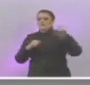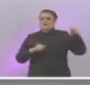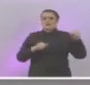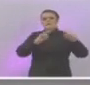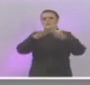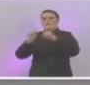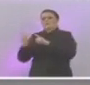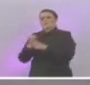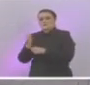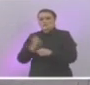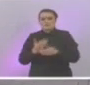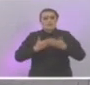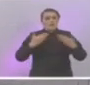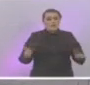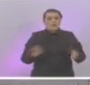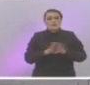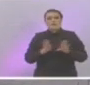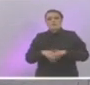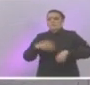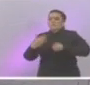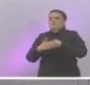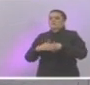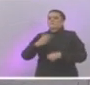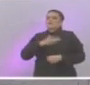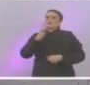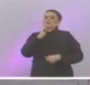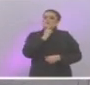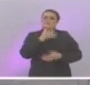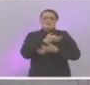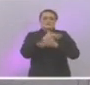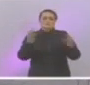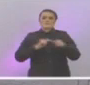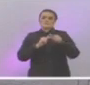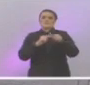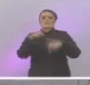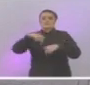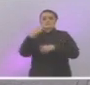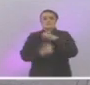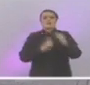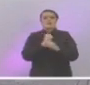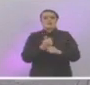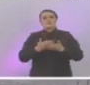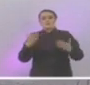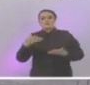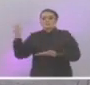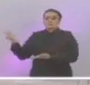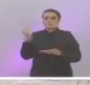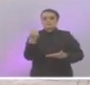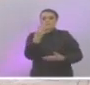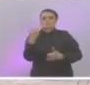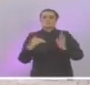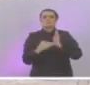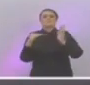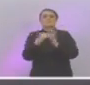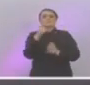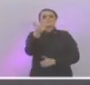En materia aeroportuaria, las buenas noticias no terminan allí. Este año, y con una inversión de 400 millones